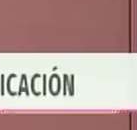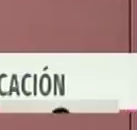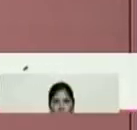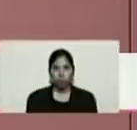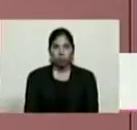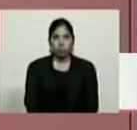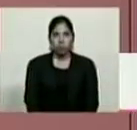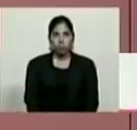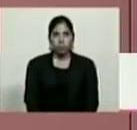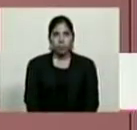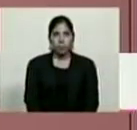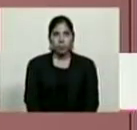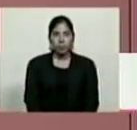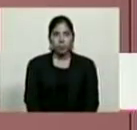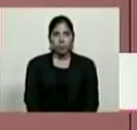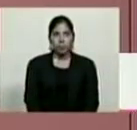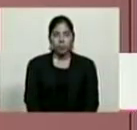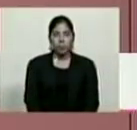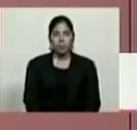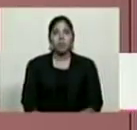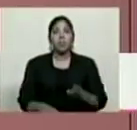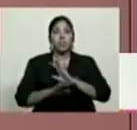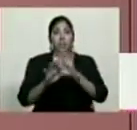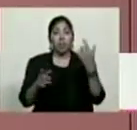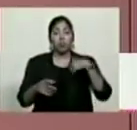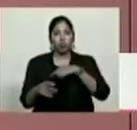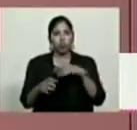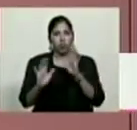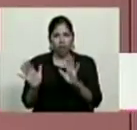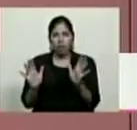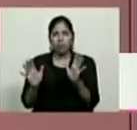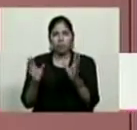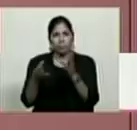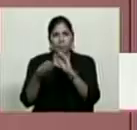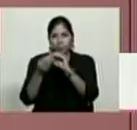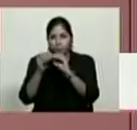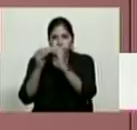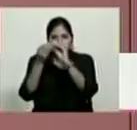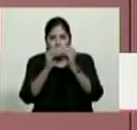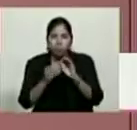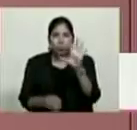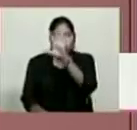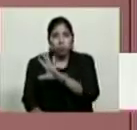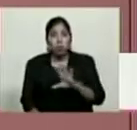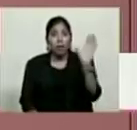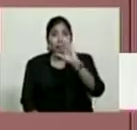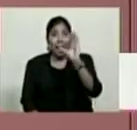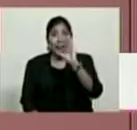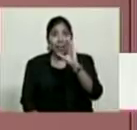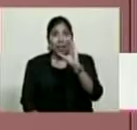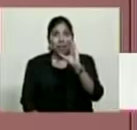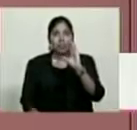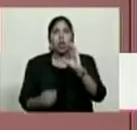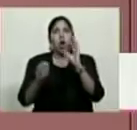país, y estábamos empezando a recuperar el suministro en la ciudad de Caracas, atacaron nuevamente.